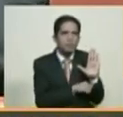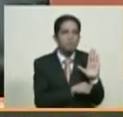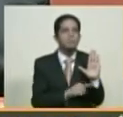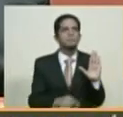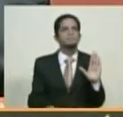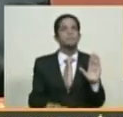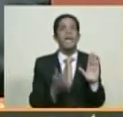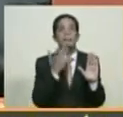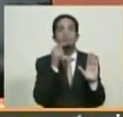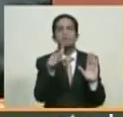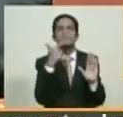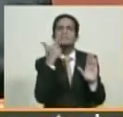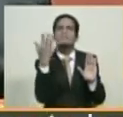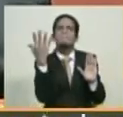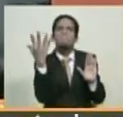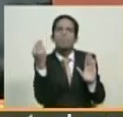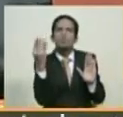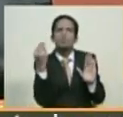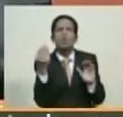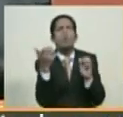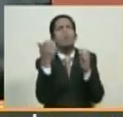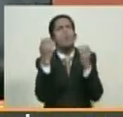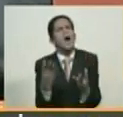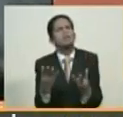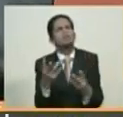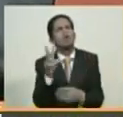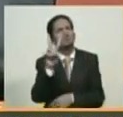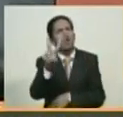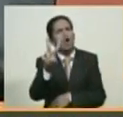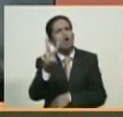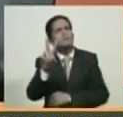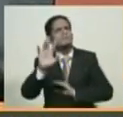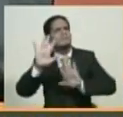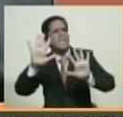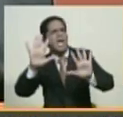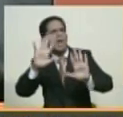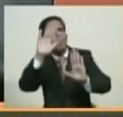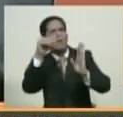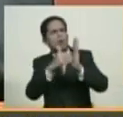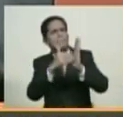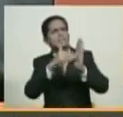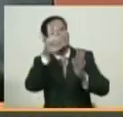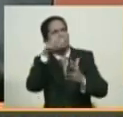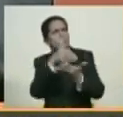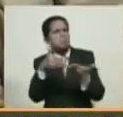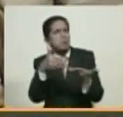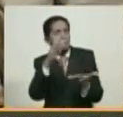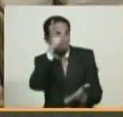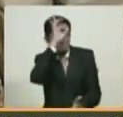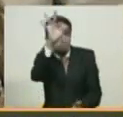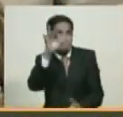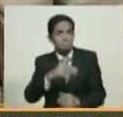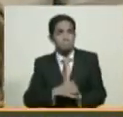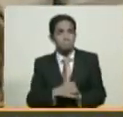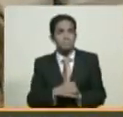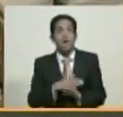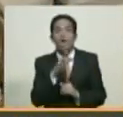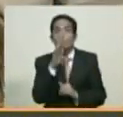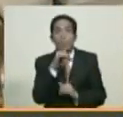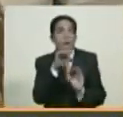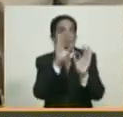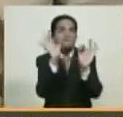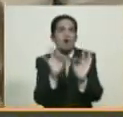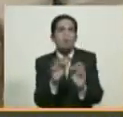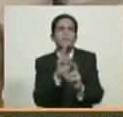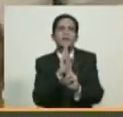Si usted me dice mucho, ¿cuánto es mucho? 2, 10, 4 mil, 5 millones, no se sabe. Es decir, no hay manera de responder esa pregunta.